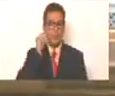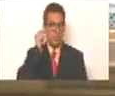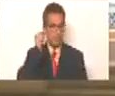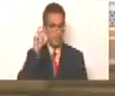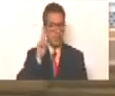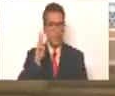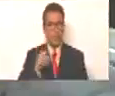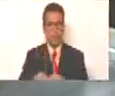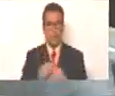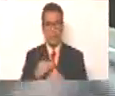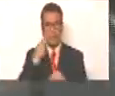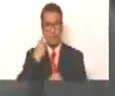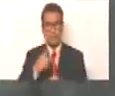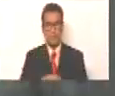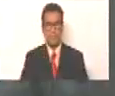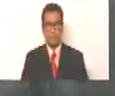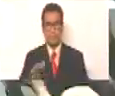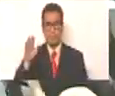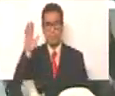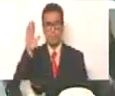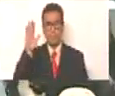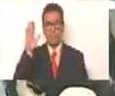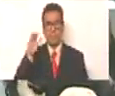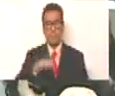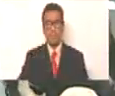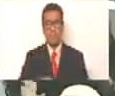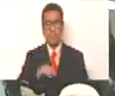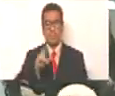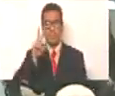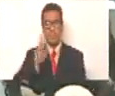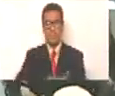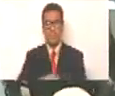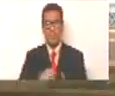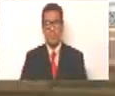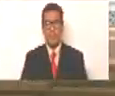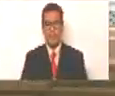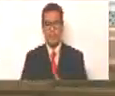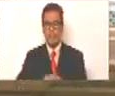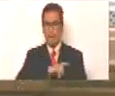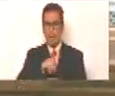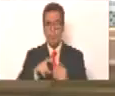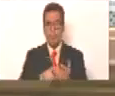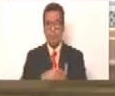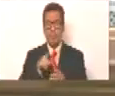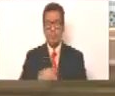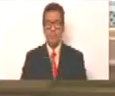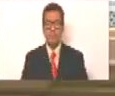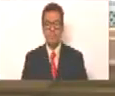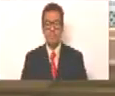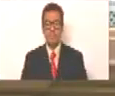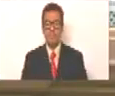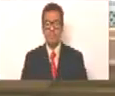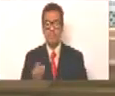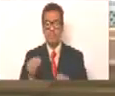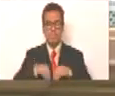señal de costumbre. Queda aprobado por unanimidad este acuerdo.